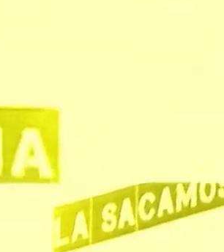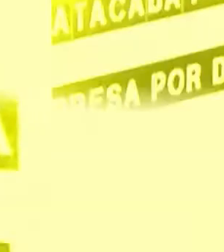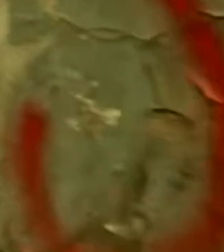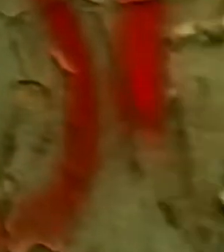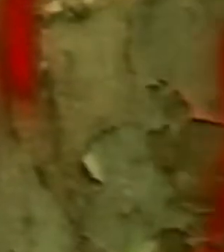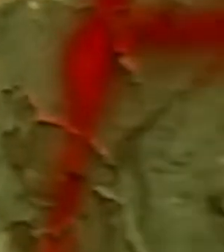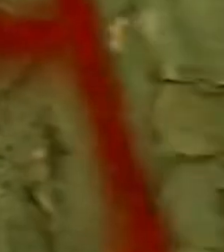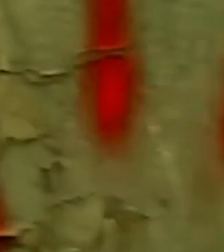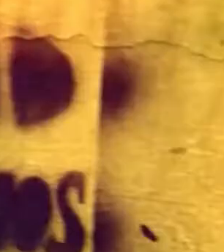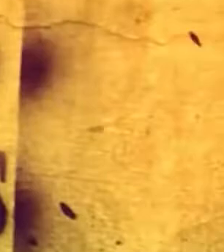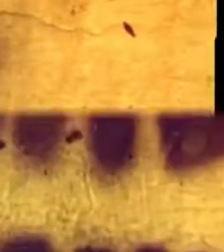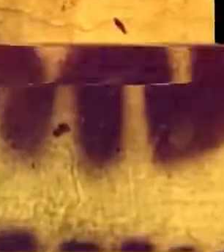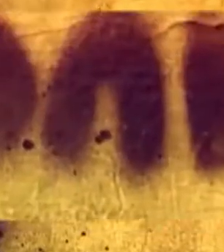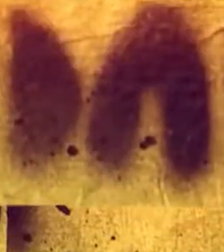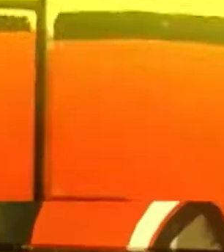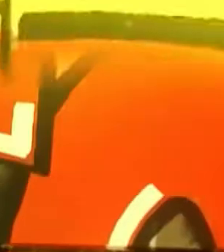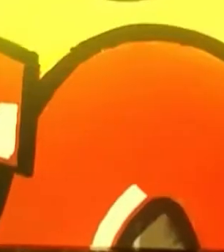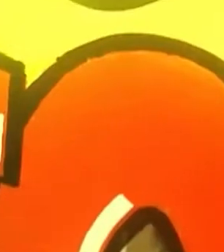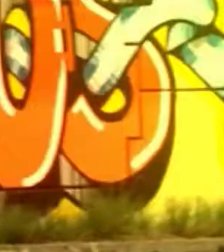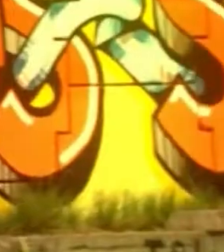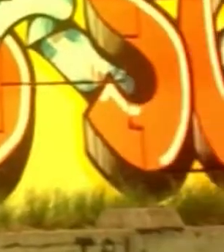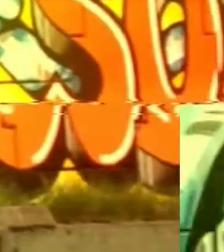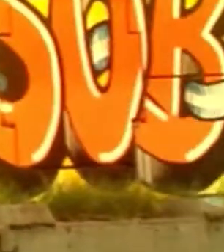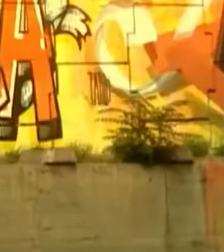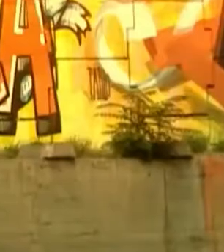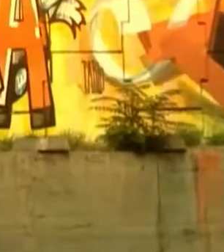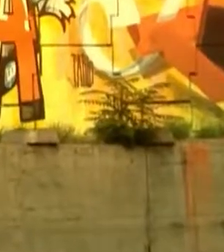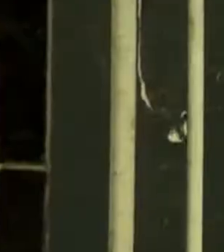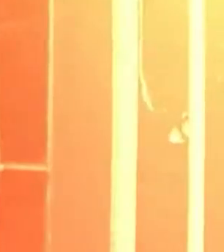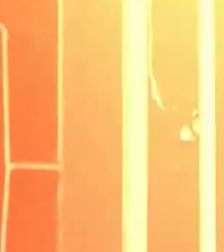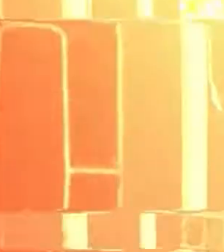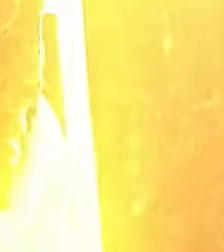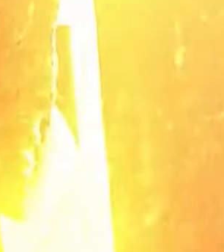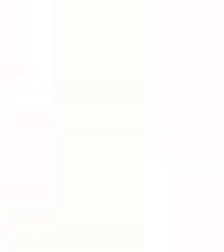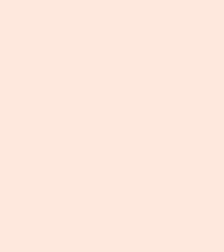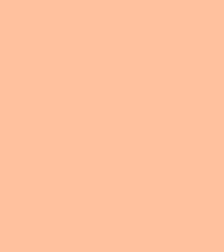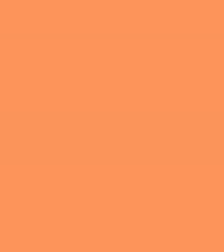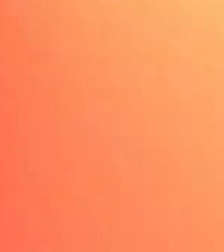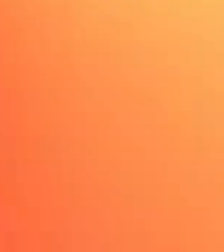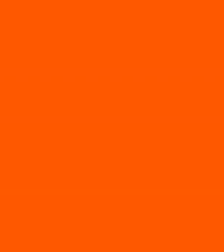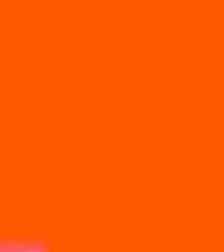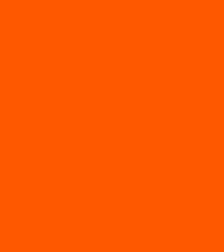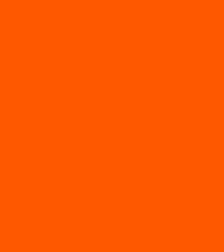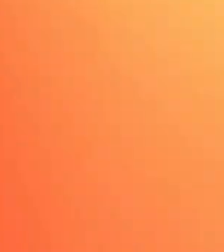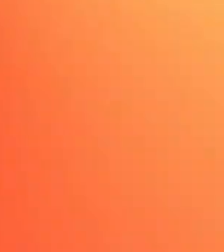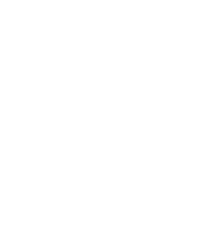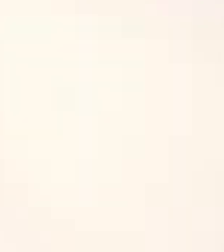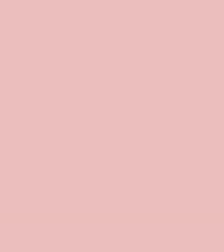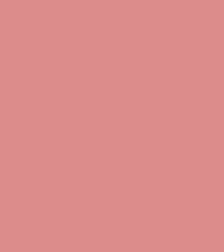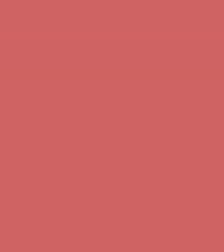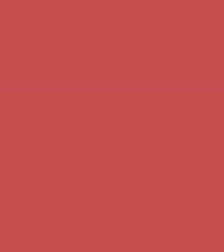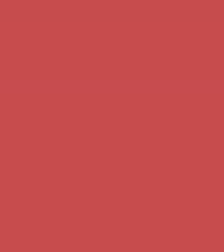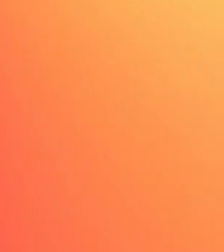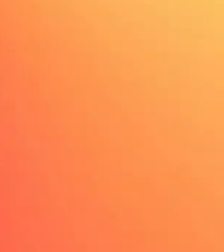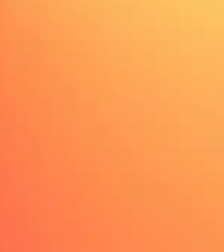somos dos. Somos dos, somos dos, somos dos, somos dos. Somos dos, somos dos, somos dos. Somos dos, somos dos,